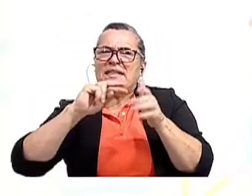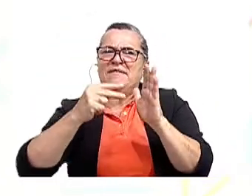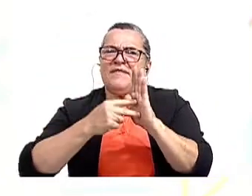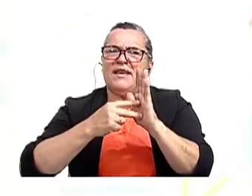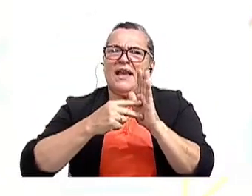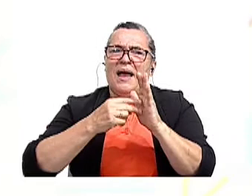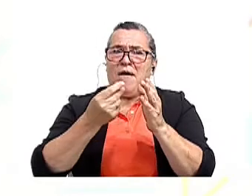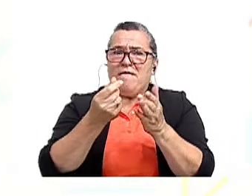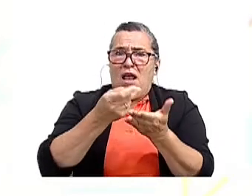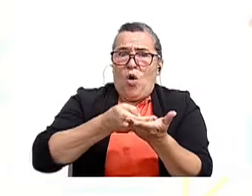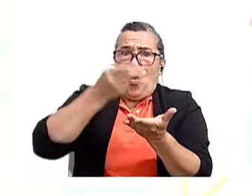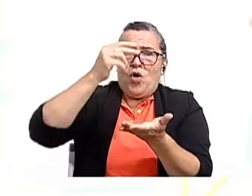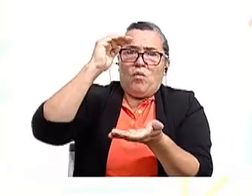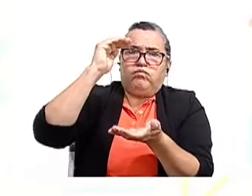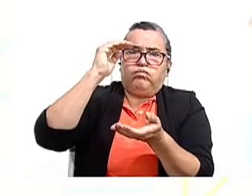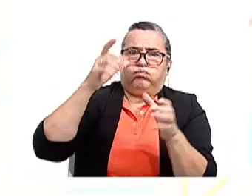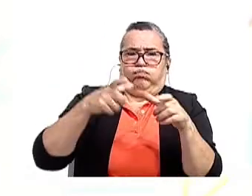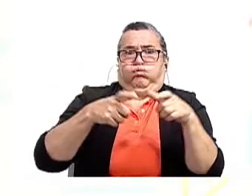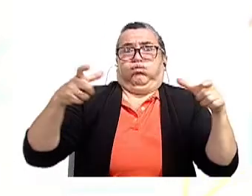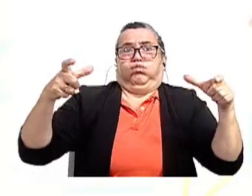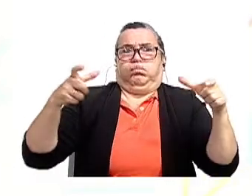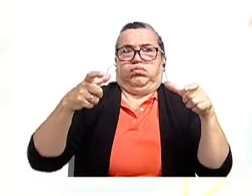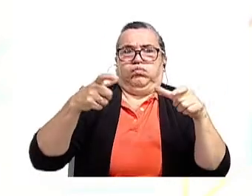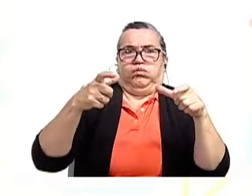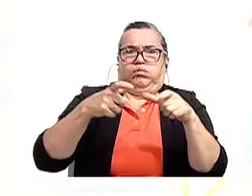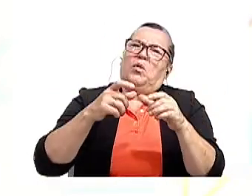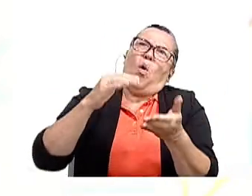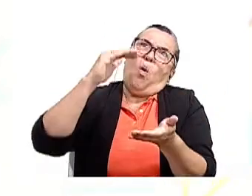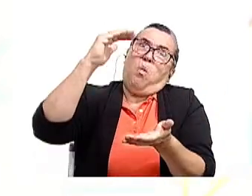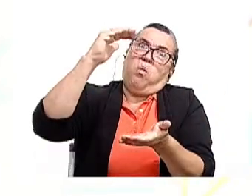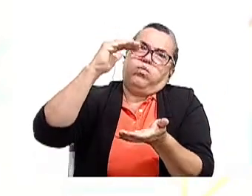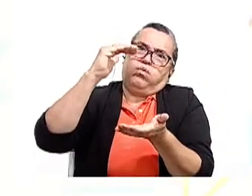al tiempo? ¿Qué relación tiene esto con la pendiente?